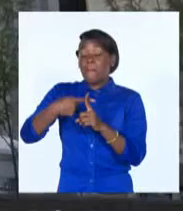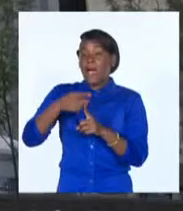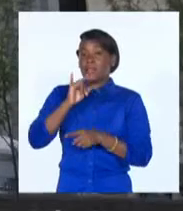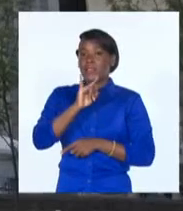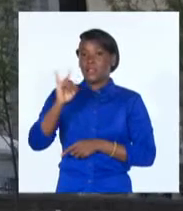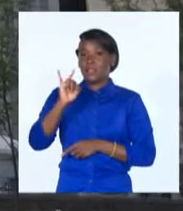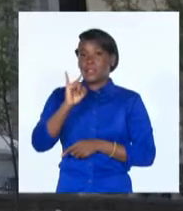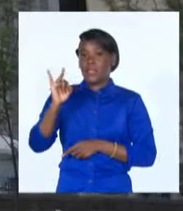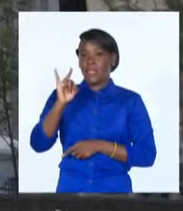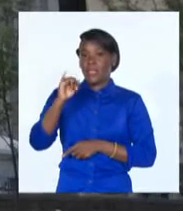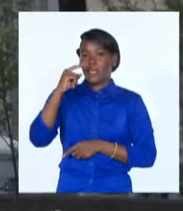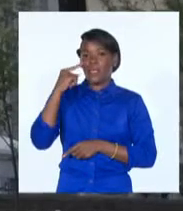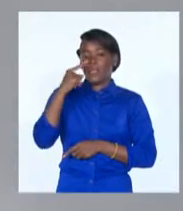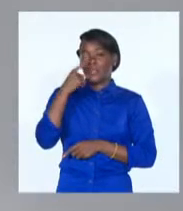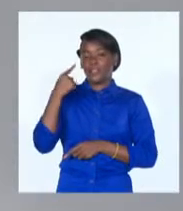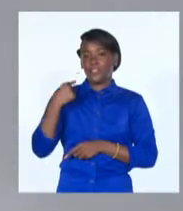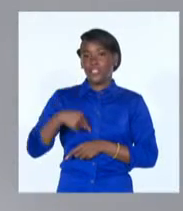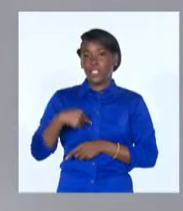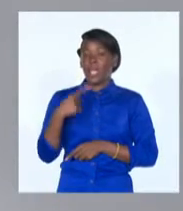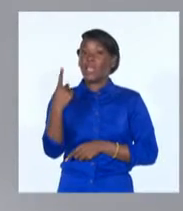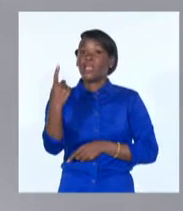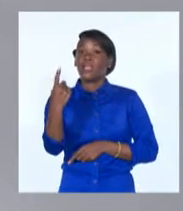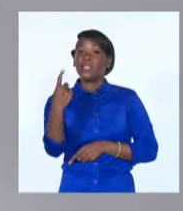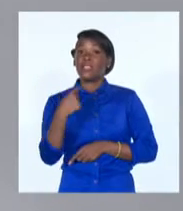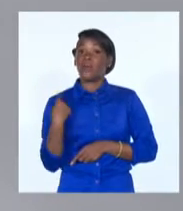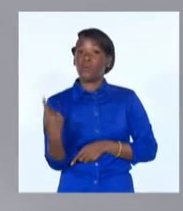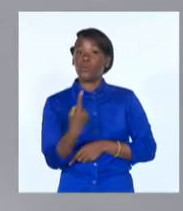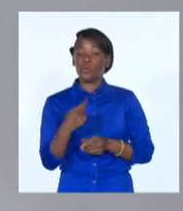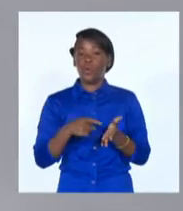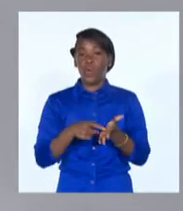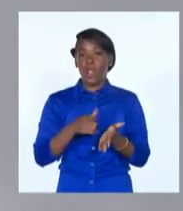y la paz. Wilmer Rodríguez Fernández, Canal Cubano de Noticias.